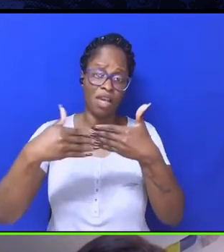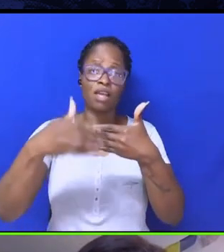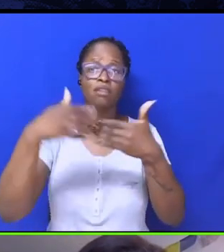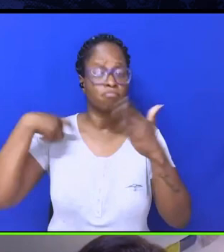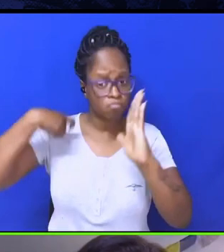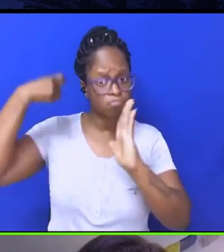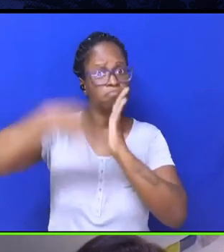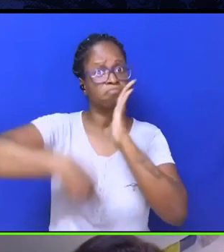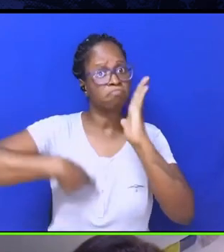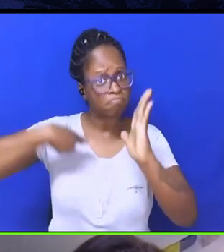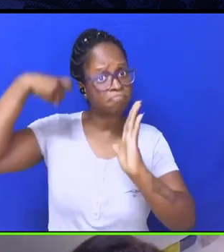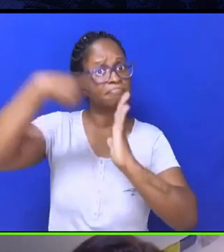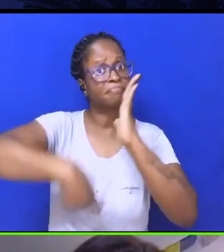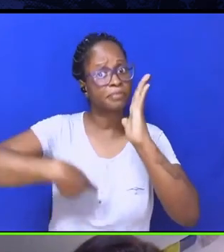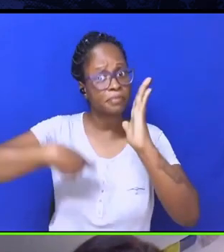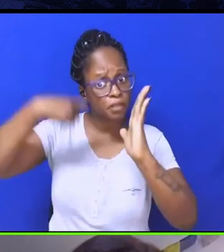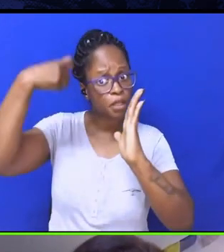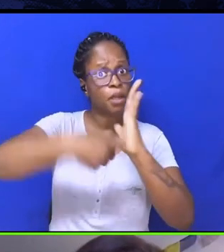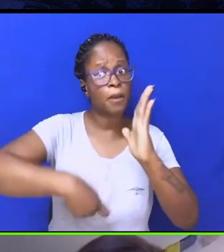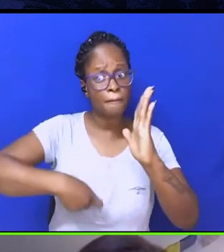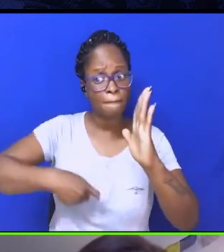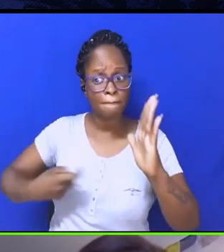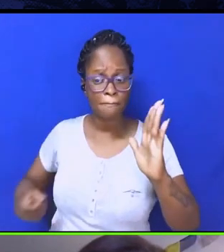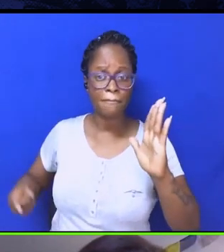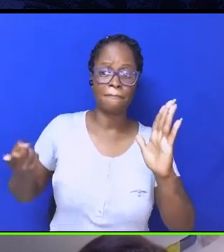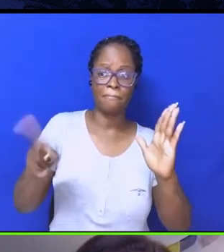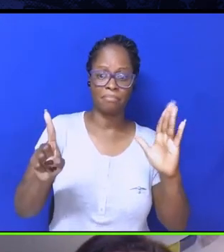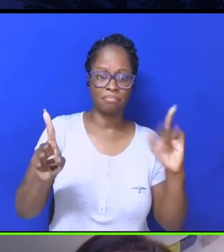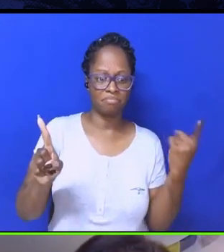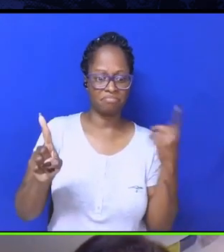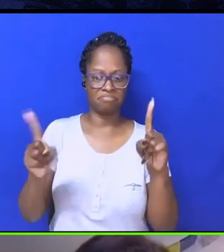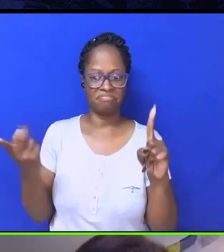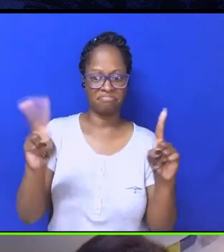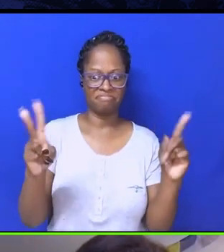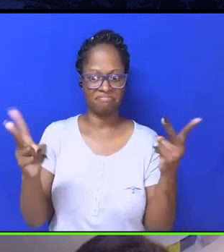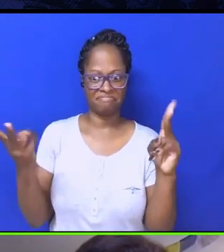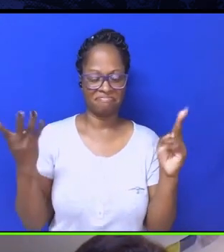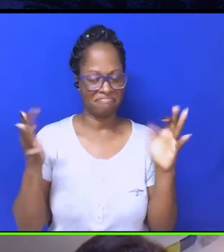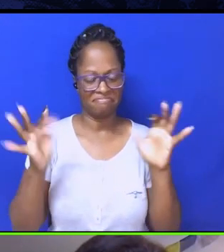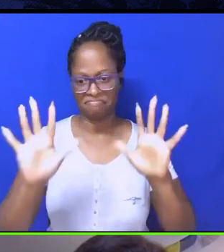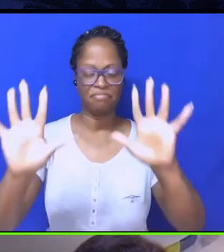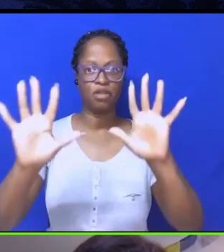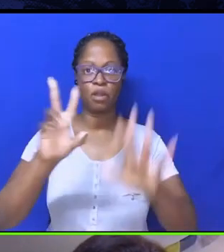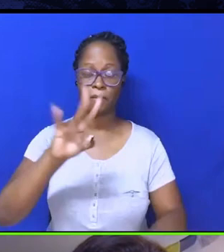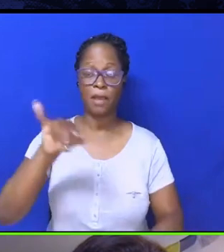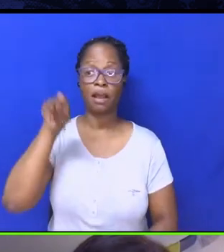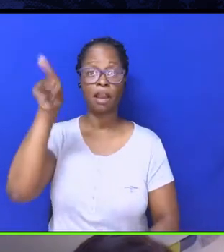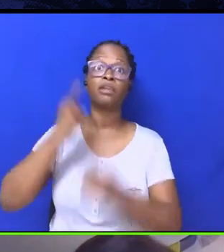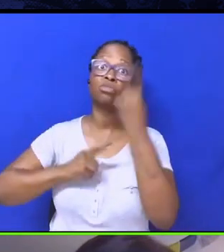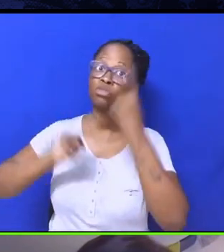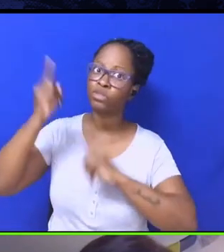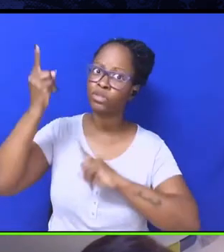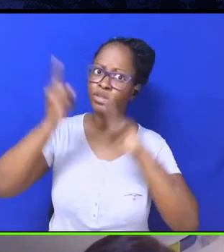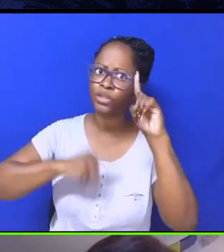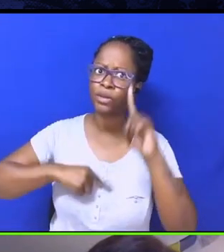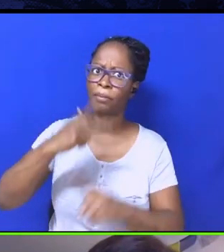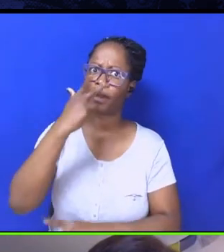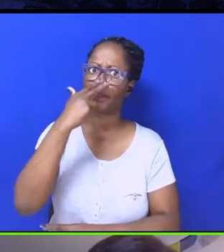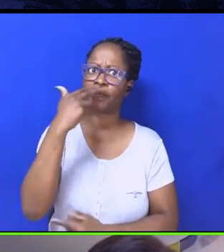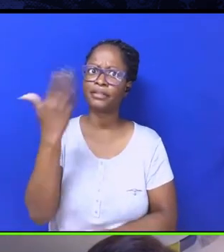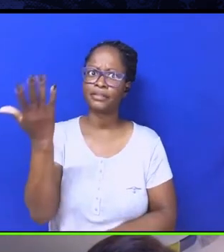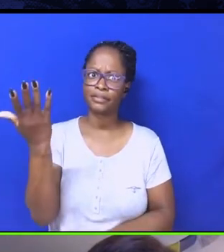popular pero se va a parecer más al chile real y eso yo creo que va a ser más legítima